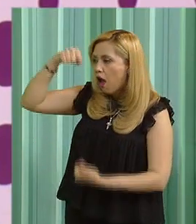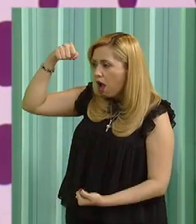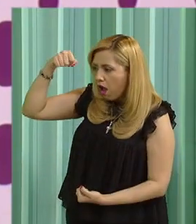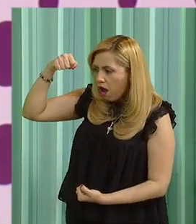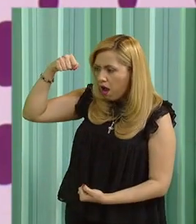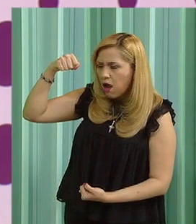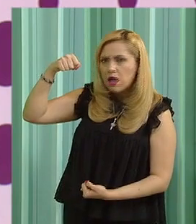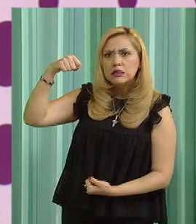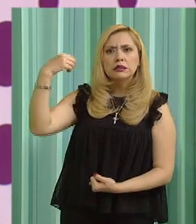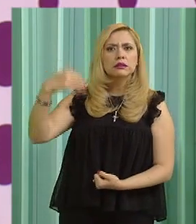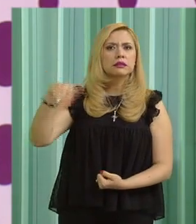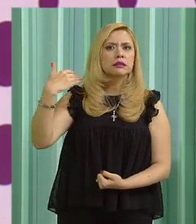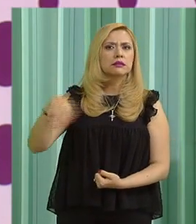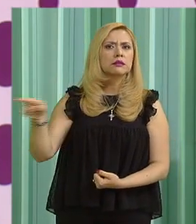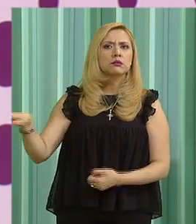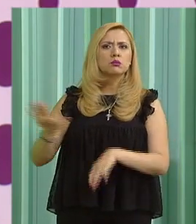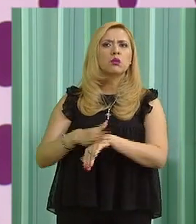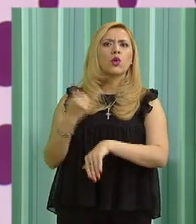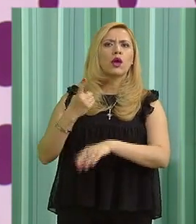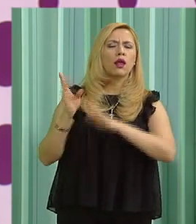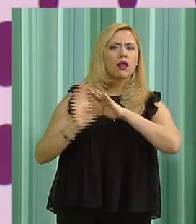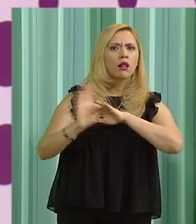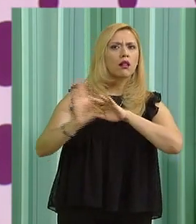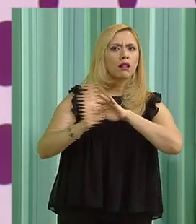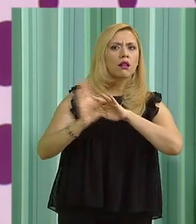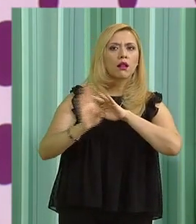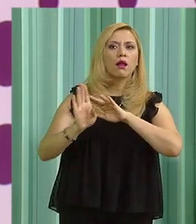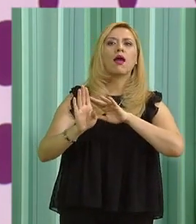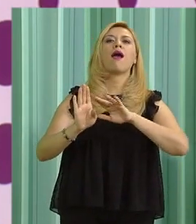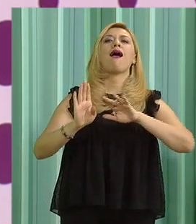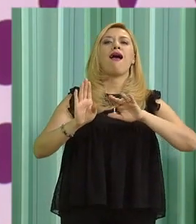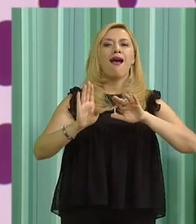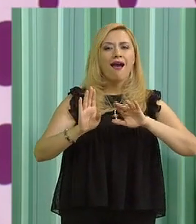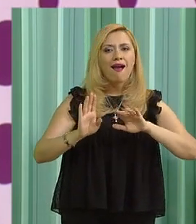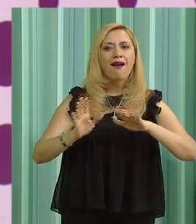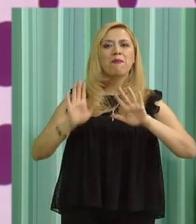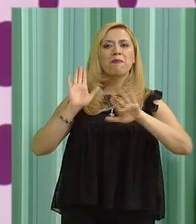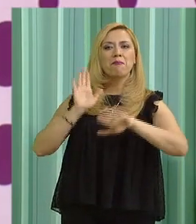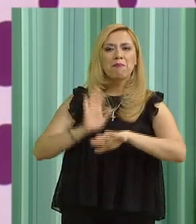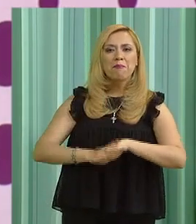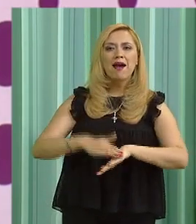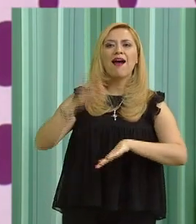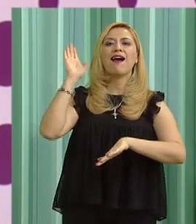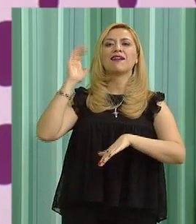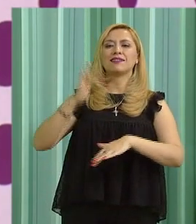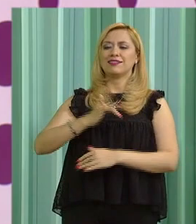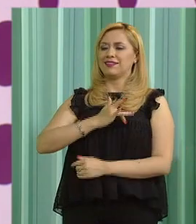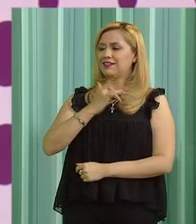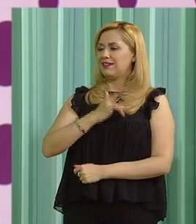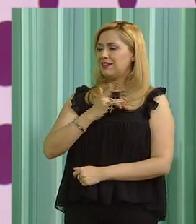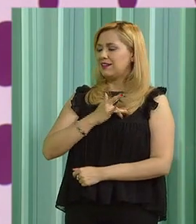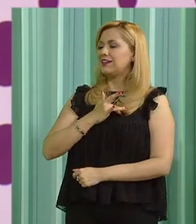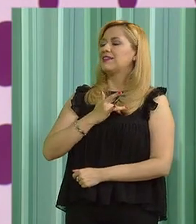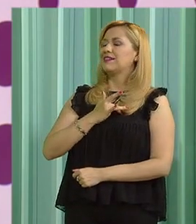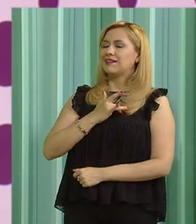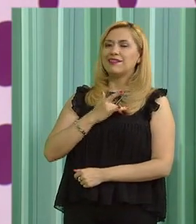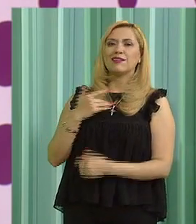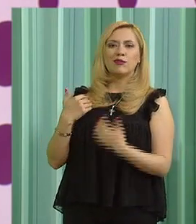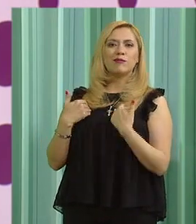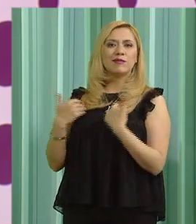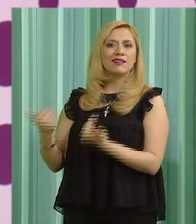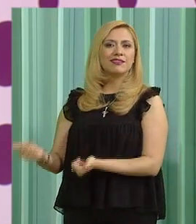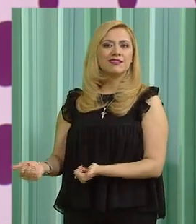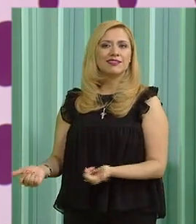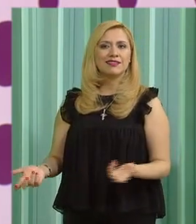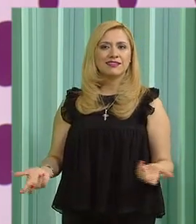por las cuales las personas están migrando, creo que tendríamos un poquito más de empatía, ¿no? Y siempre hay acciones que se pueden hacer, ¿no? O sea, el hecho de que